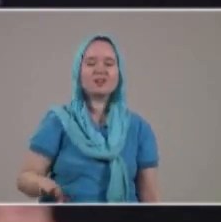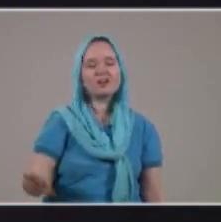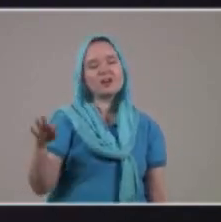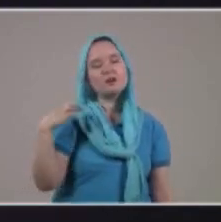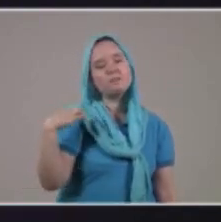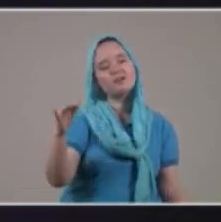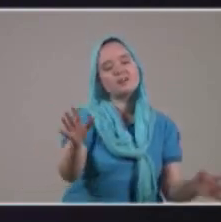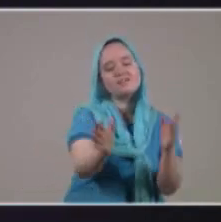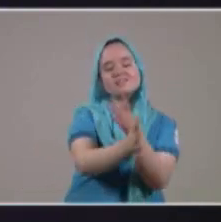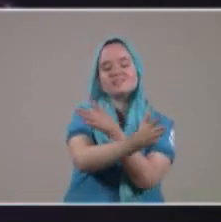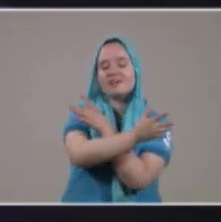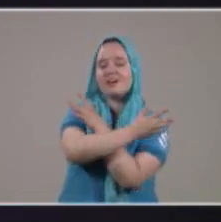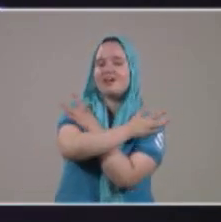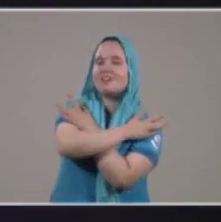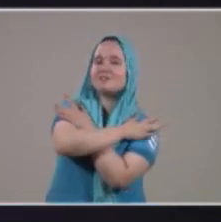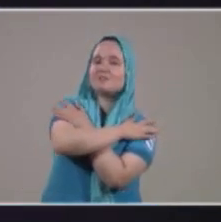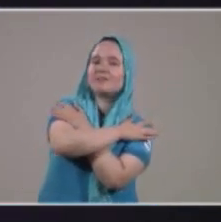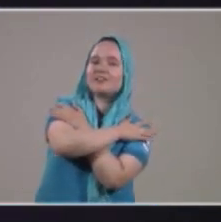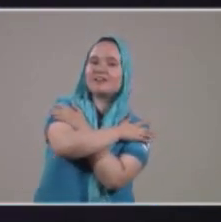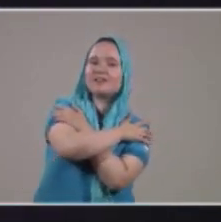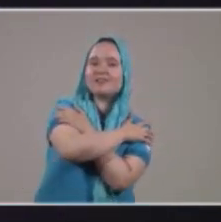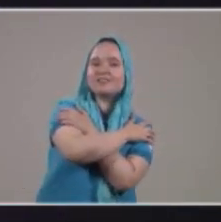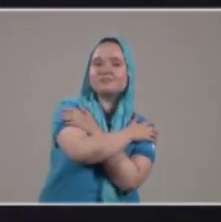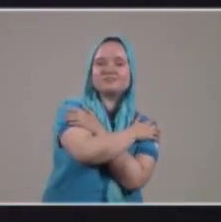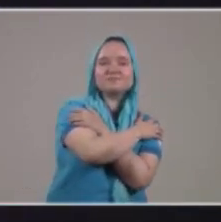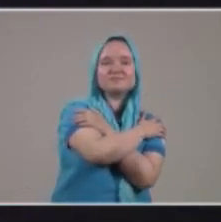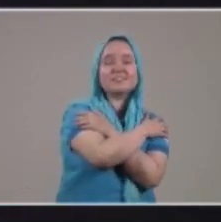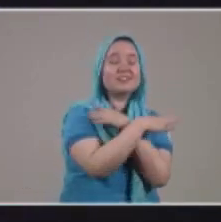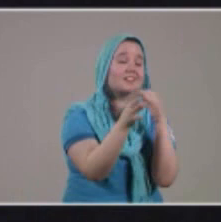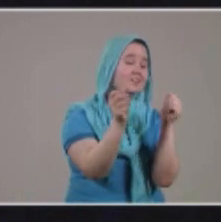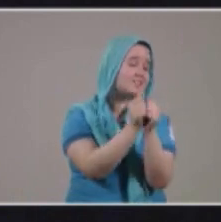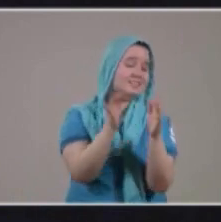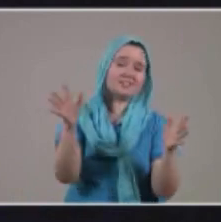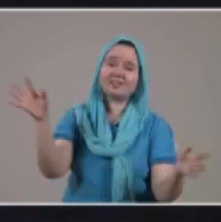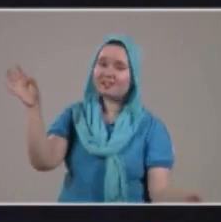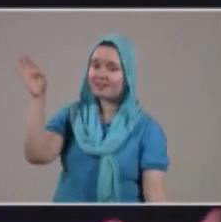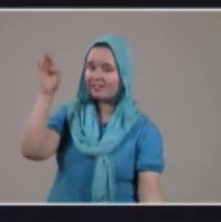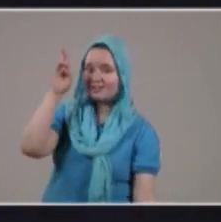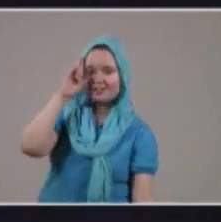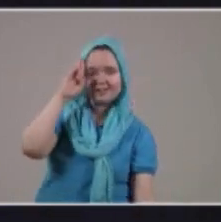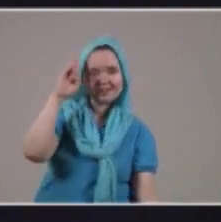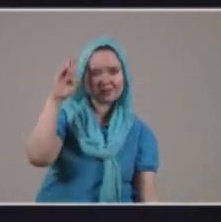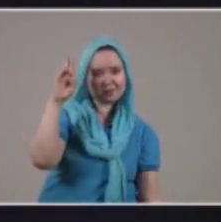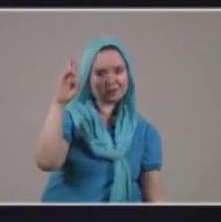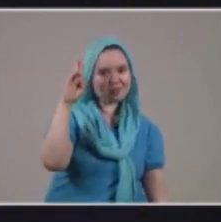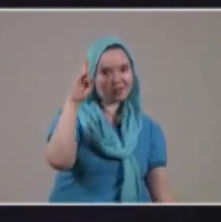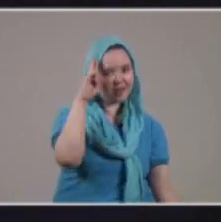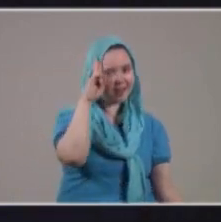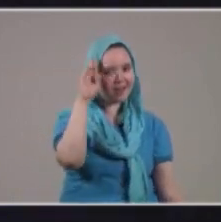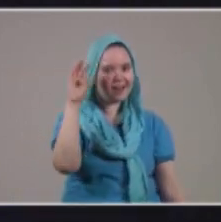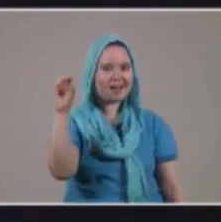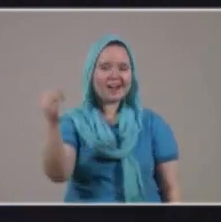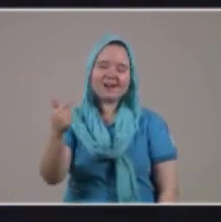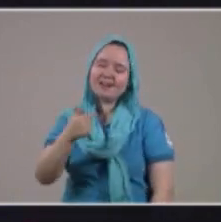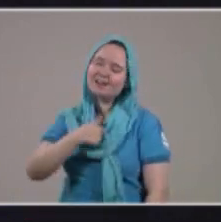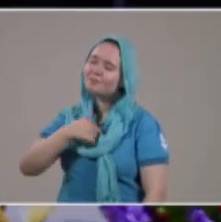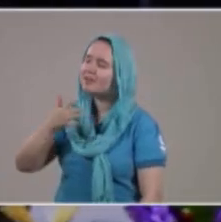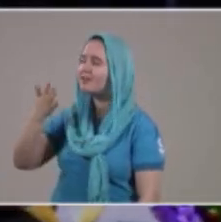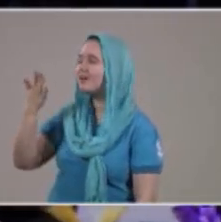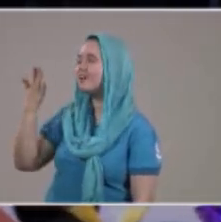Sí, pero somos locos por Jesucristo. Esa es nuestra